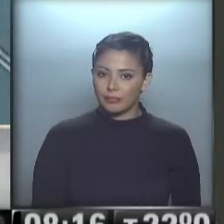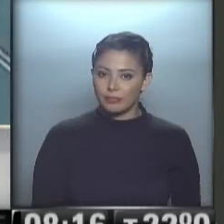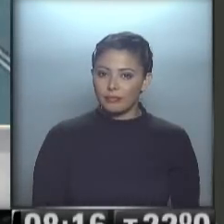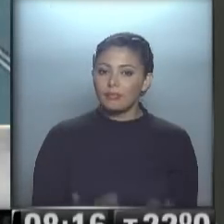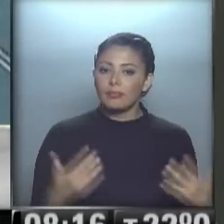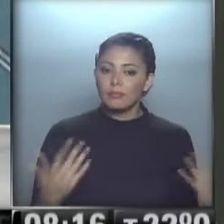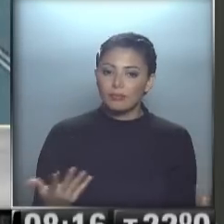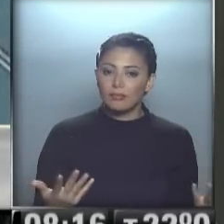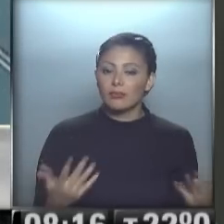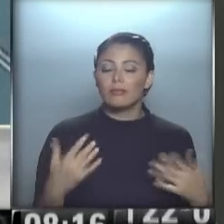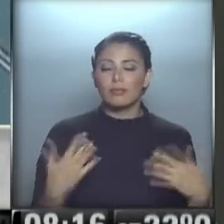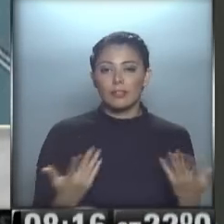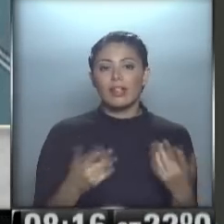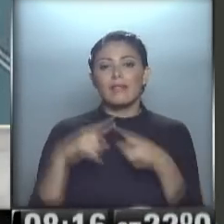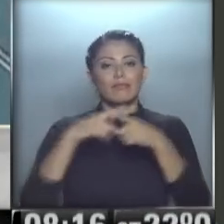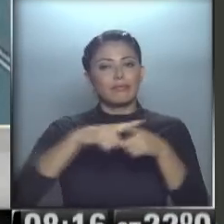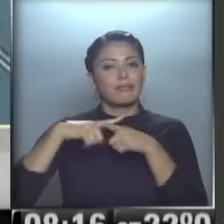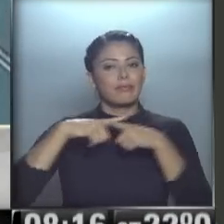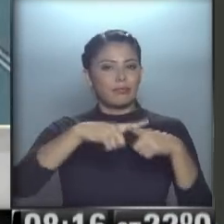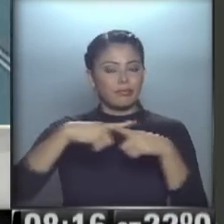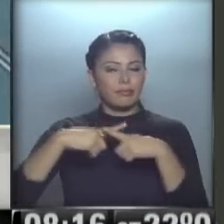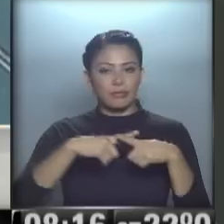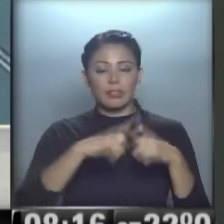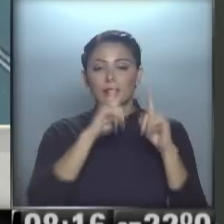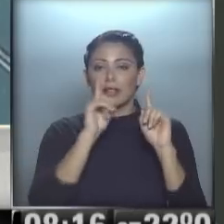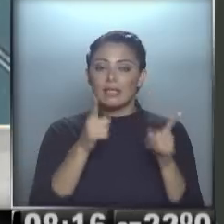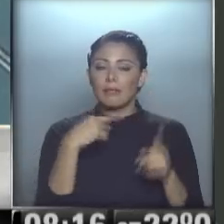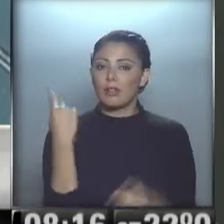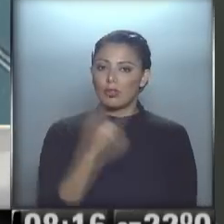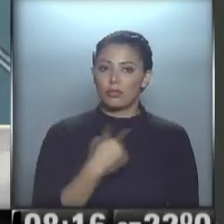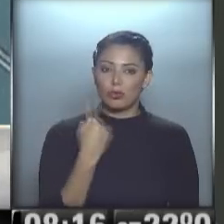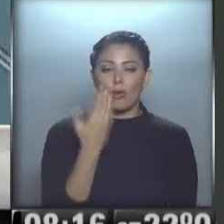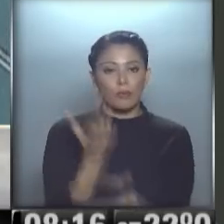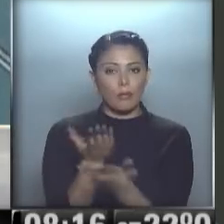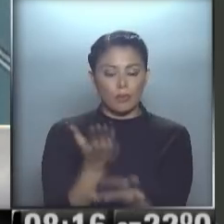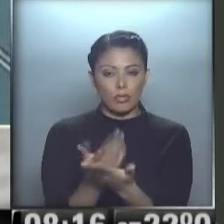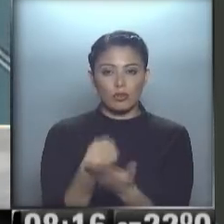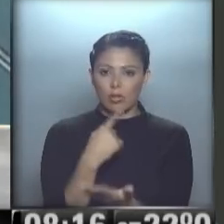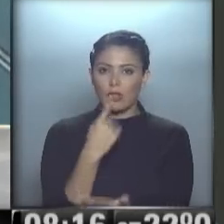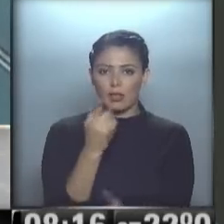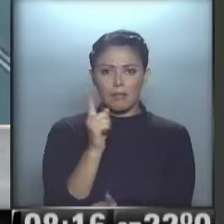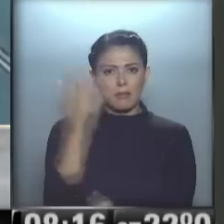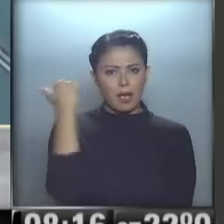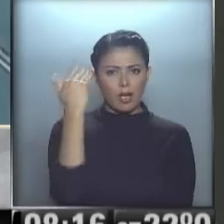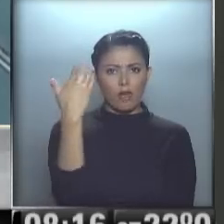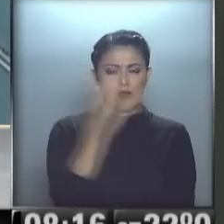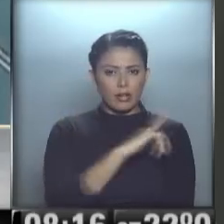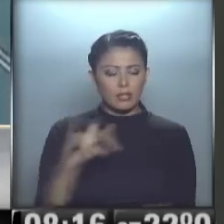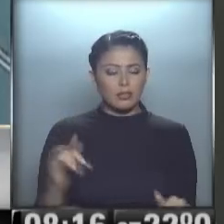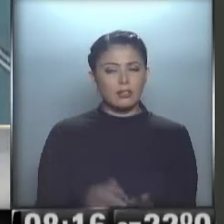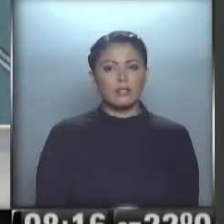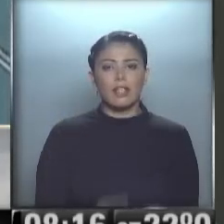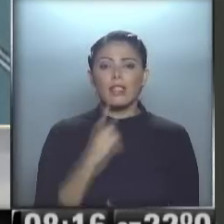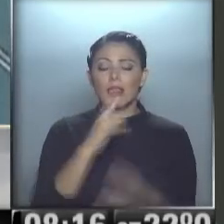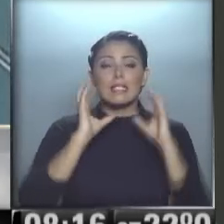eh precisamente de negociación a partir de ahí también nosotros propusimos y yo lo dije en la misma conferencia que la